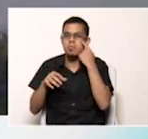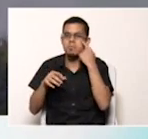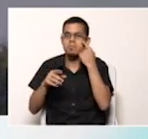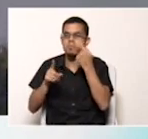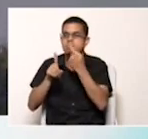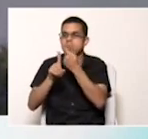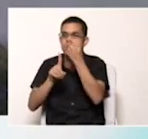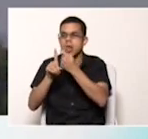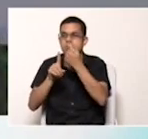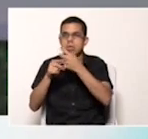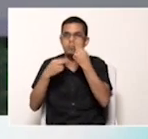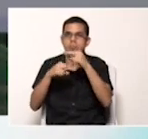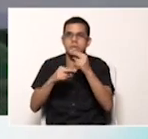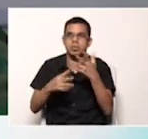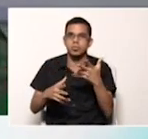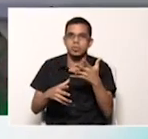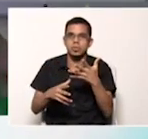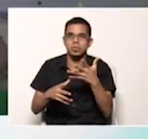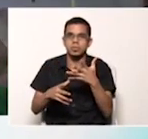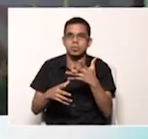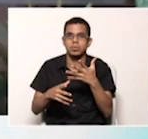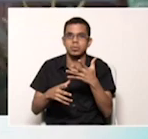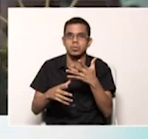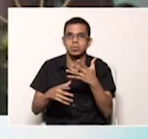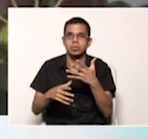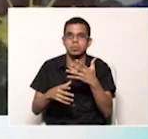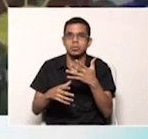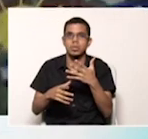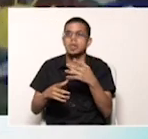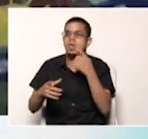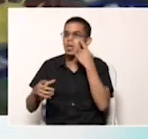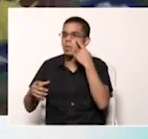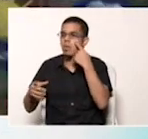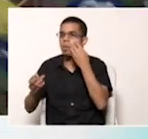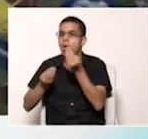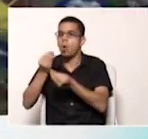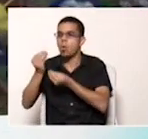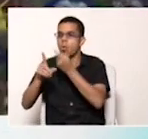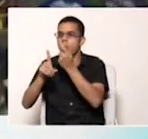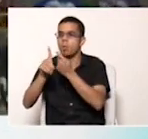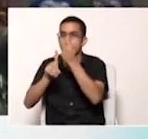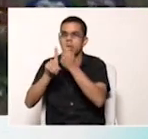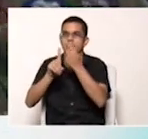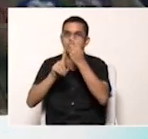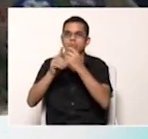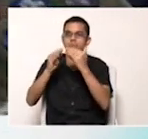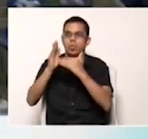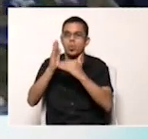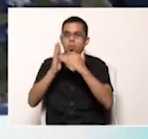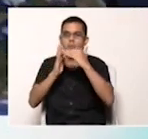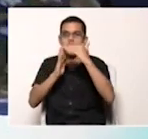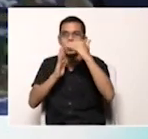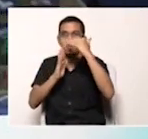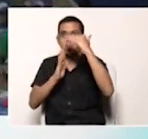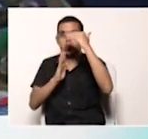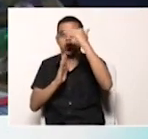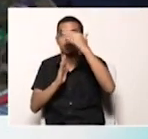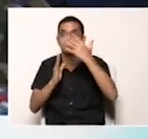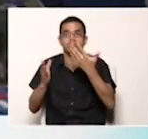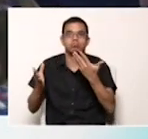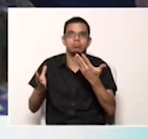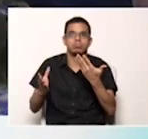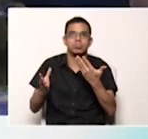6 de la tarde. Y ahí pudimos ver cómo va subiendo, ¿verdad?, progresivamente nuestra